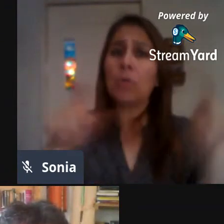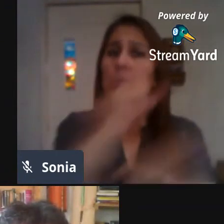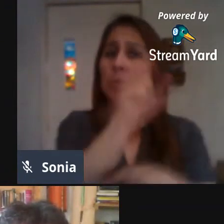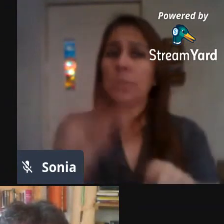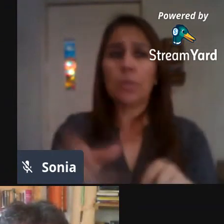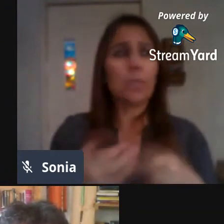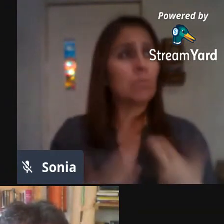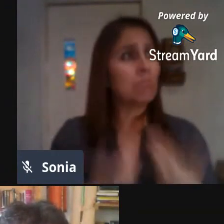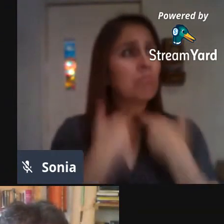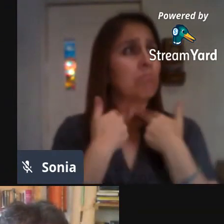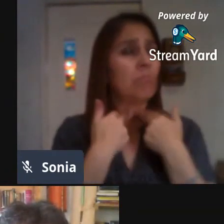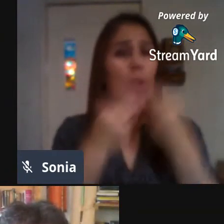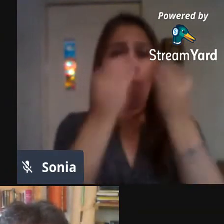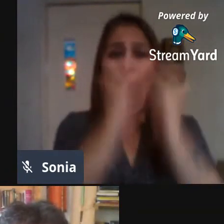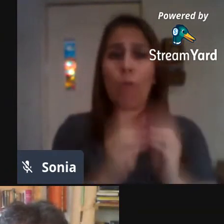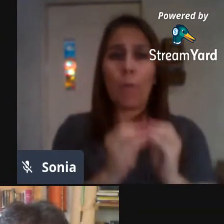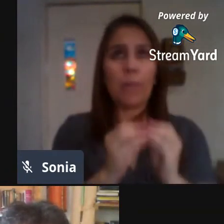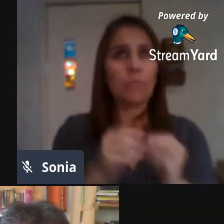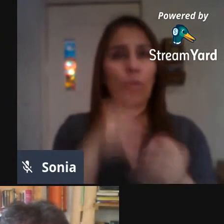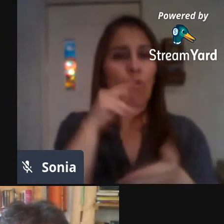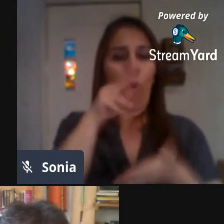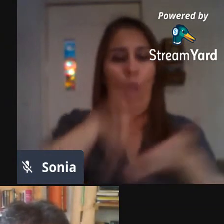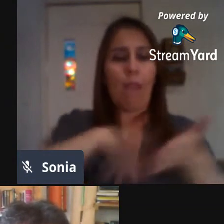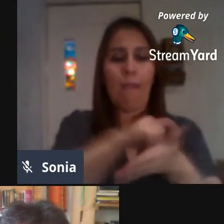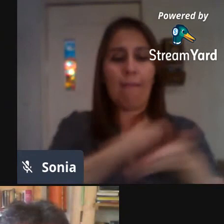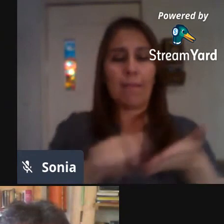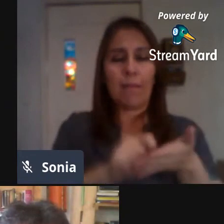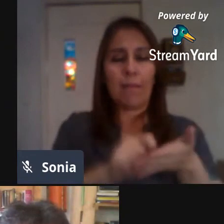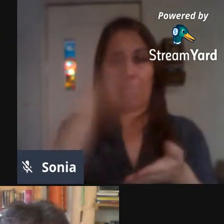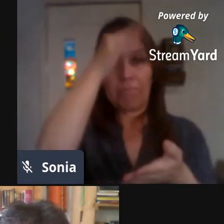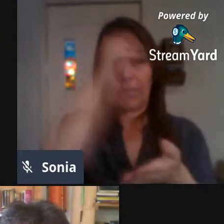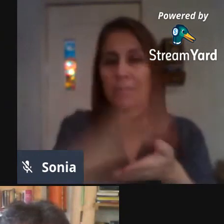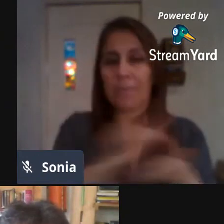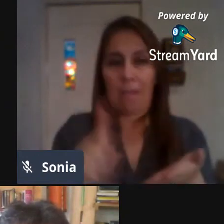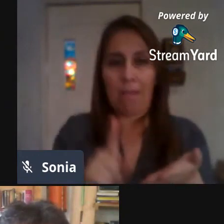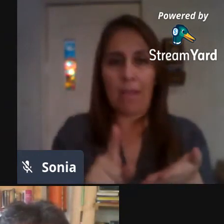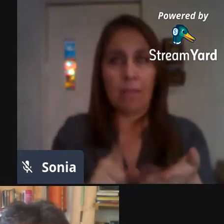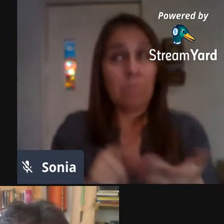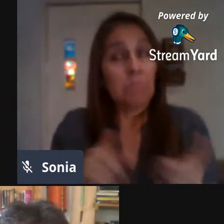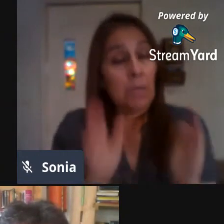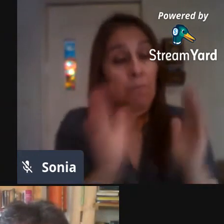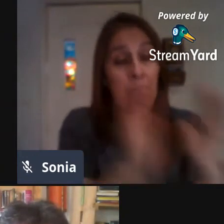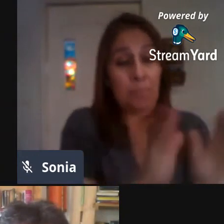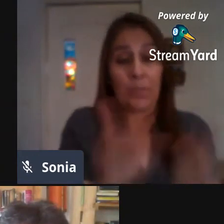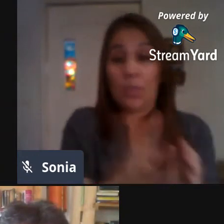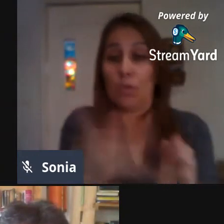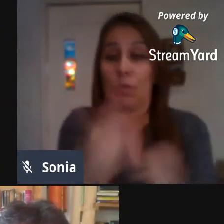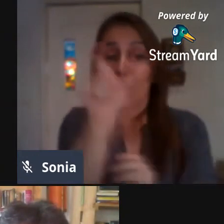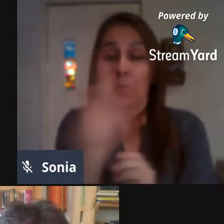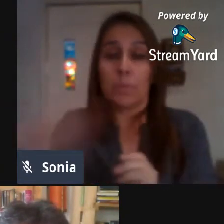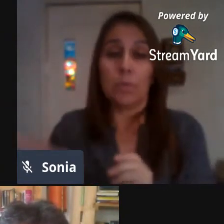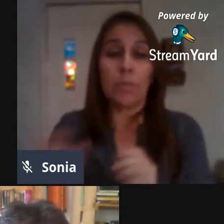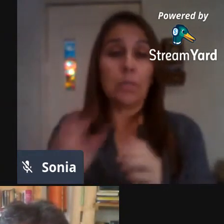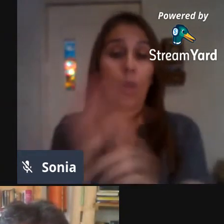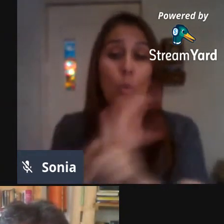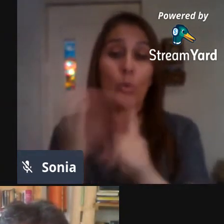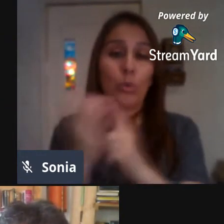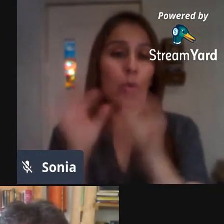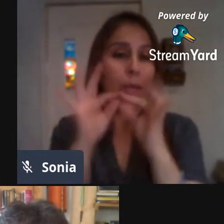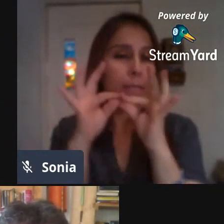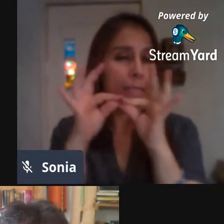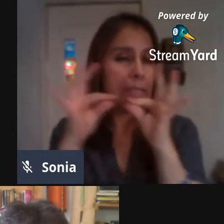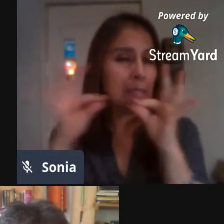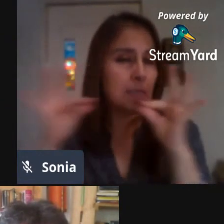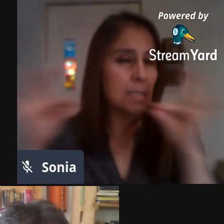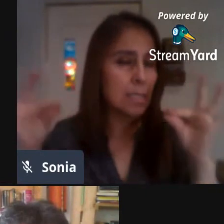analfabetas pero también de aquellas personas que están en esa cultura del silencio porque precisamente no tienen el privilegio